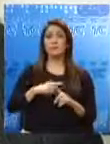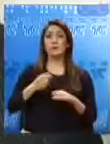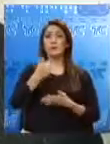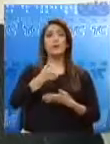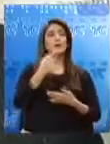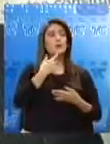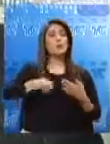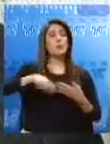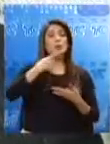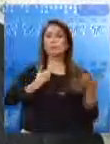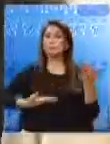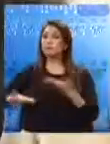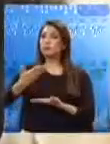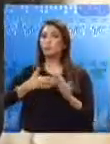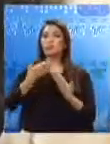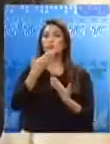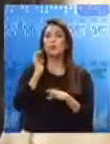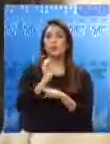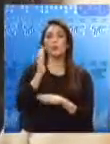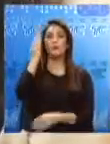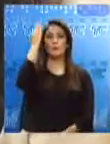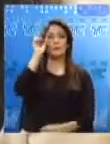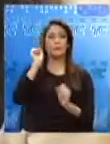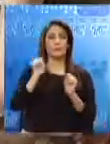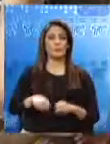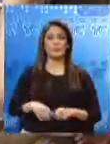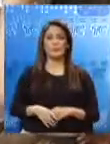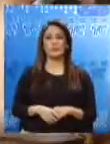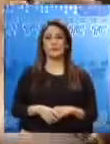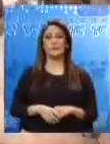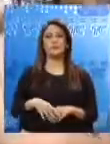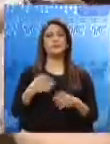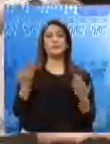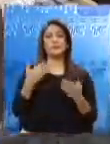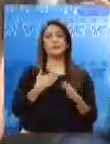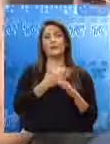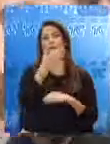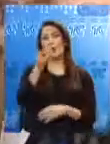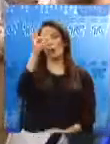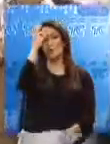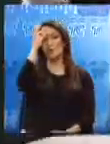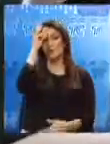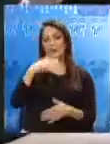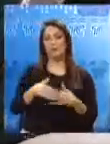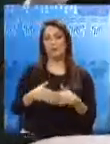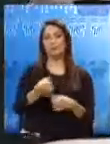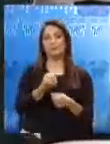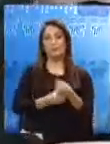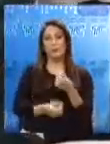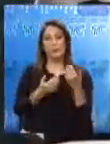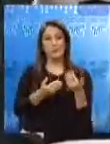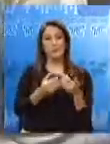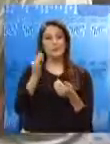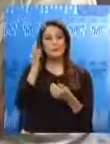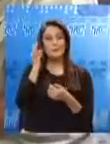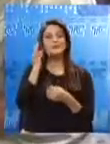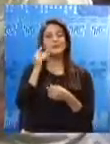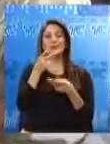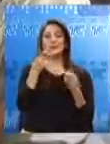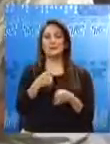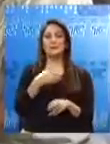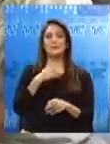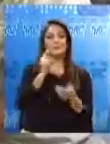hablar acerca del futuro del Ecuador. Posteriormente, su recorrido se extendió hasta la maternidad Isidro Ayora. Luego de mantener